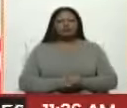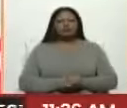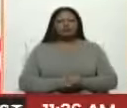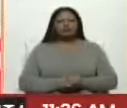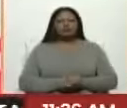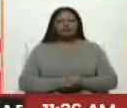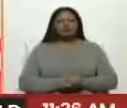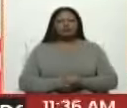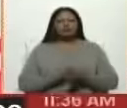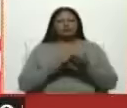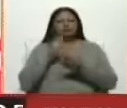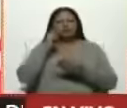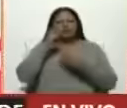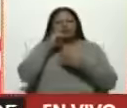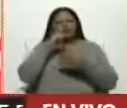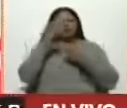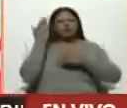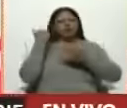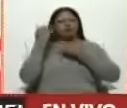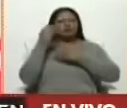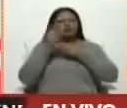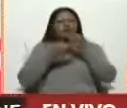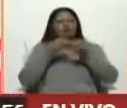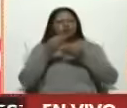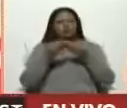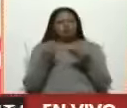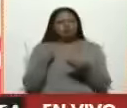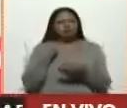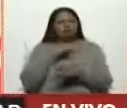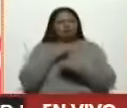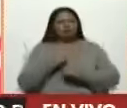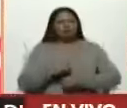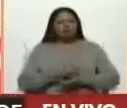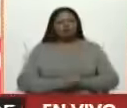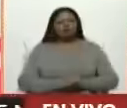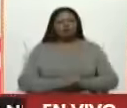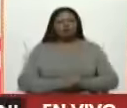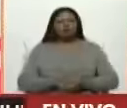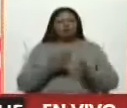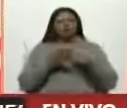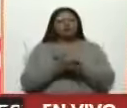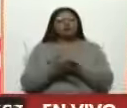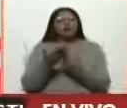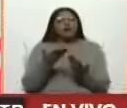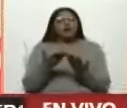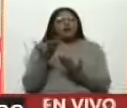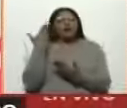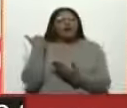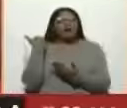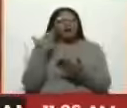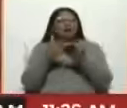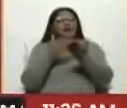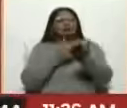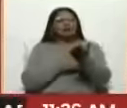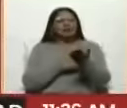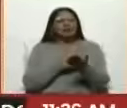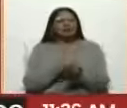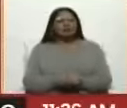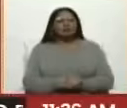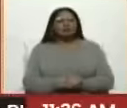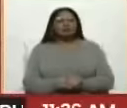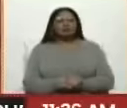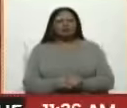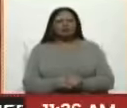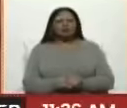con esto no subestimo los años anteriores, para nada. Lo que ocurre es que antes ellos ponían